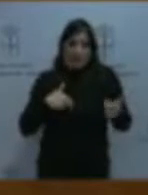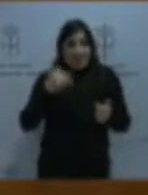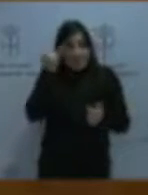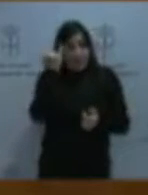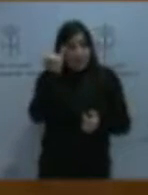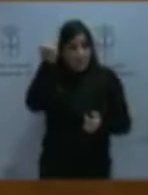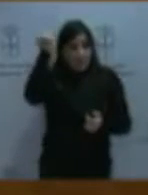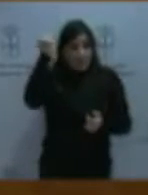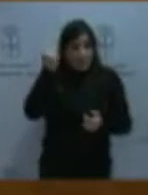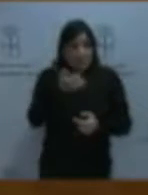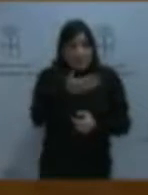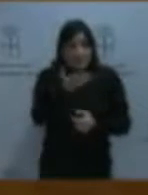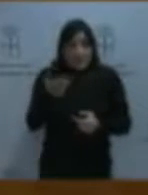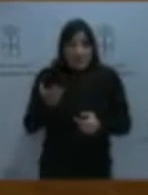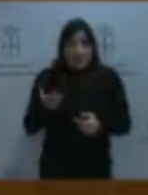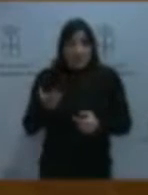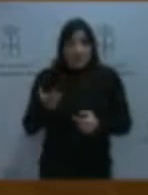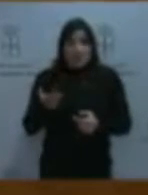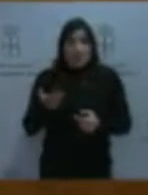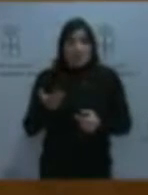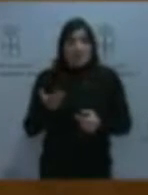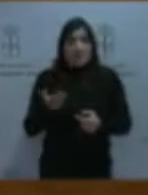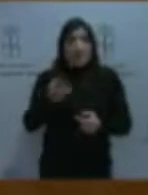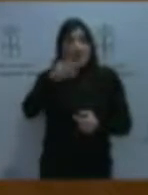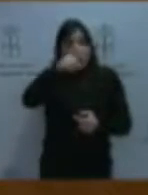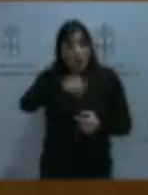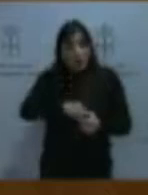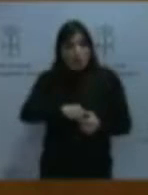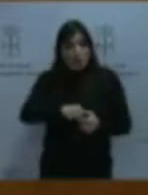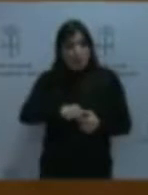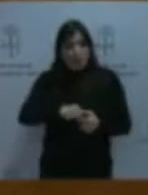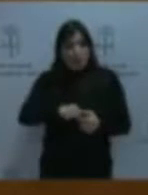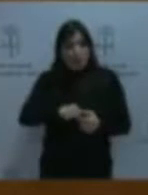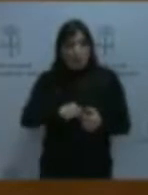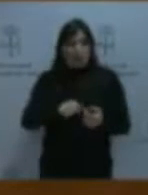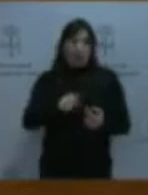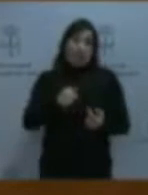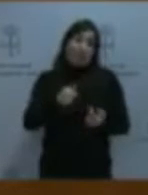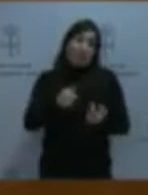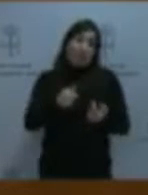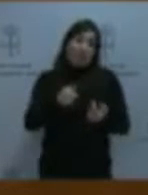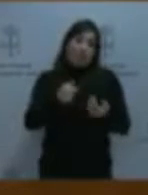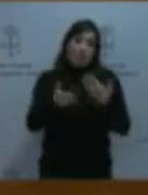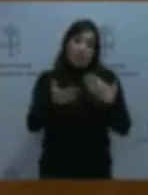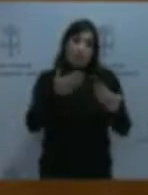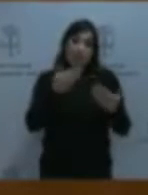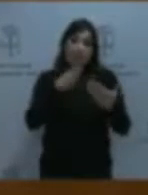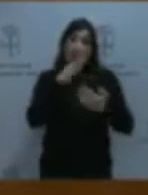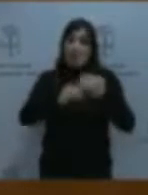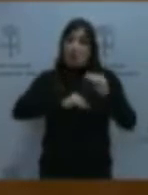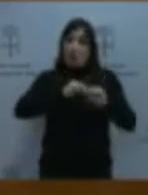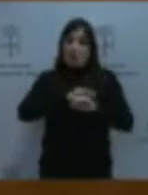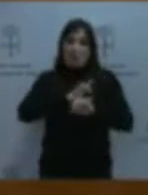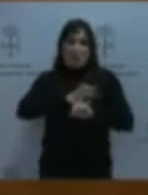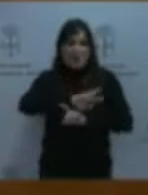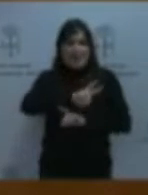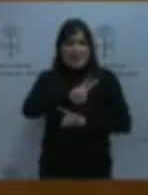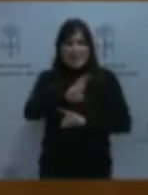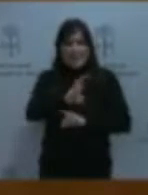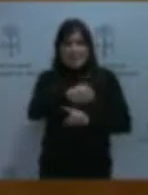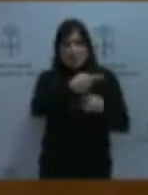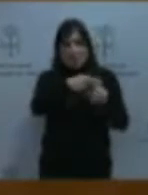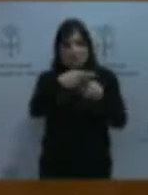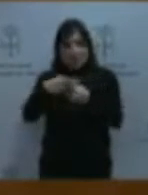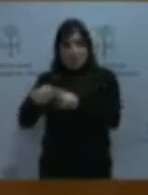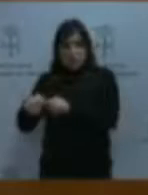estamos denunciando su incumplimiento son de lo más variadas. Yo voy a centrarme desde nuestro grupo parlamentario como ya